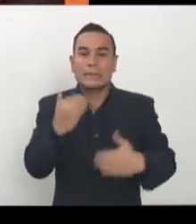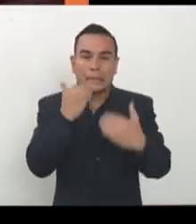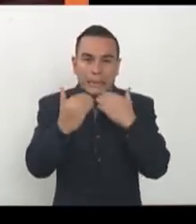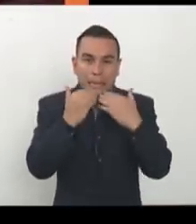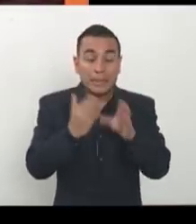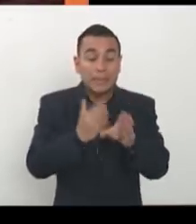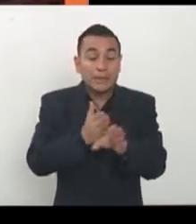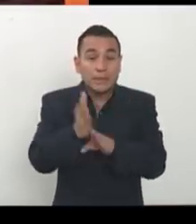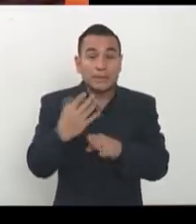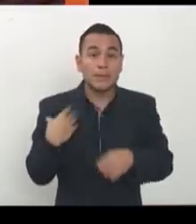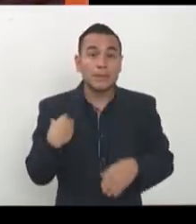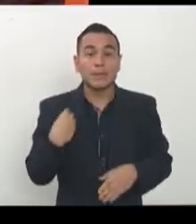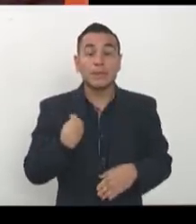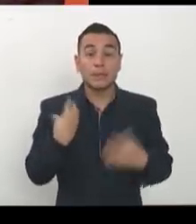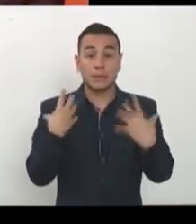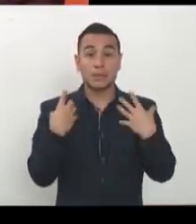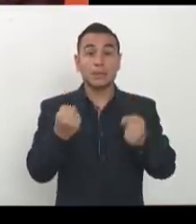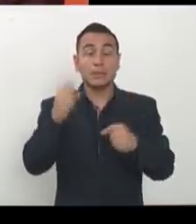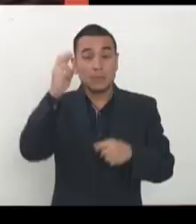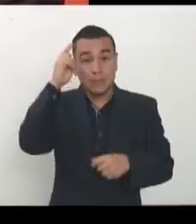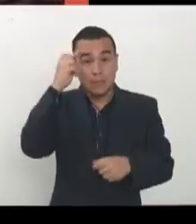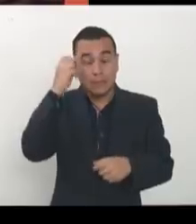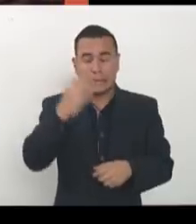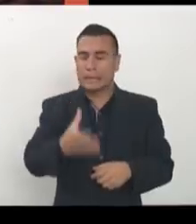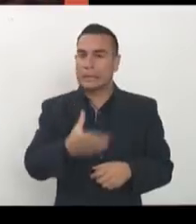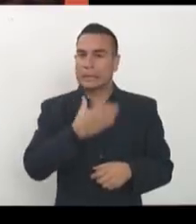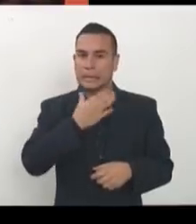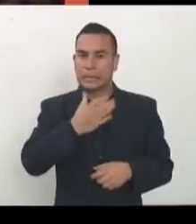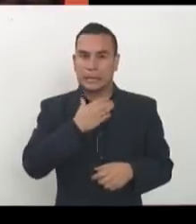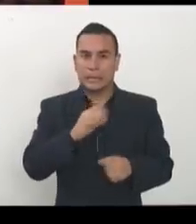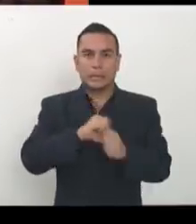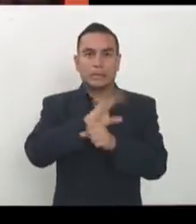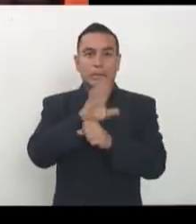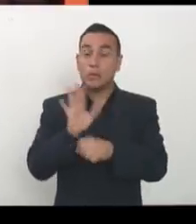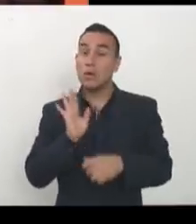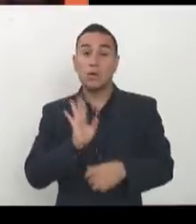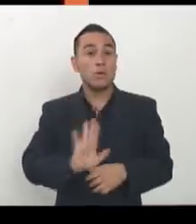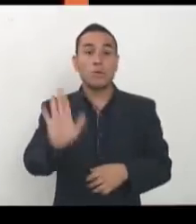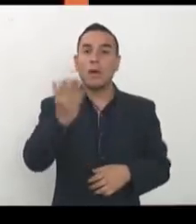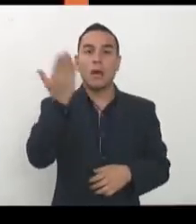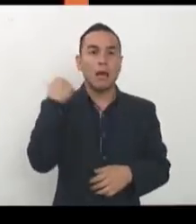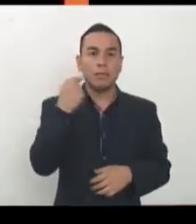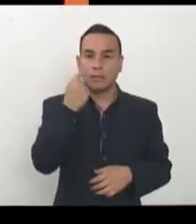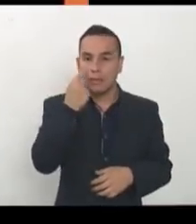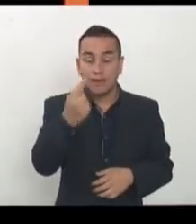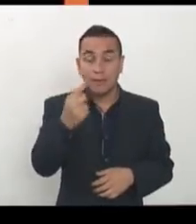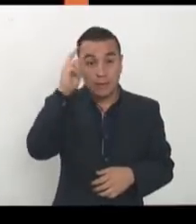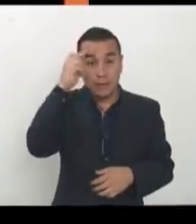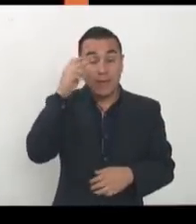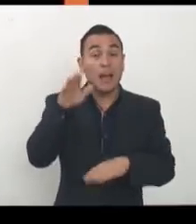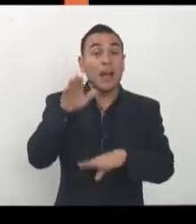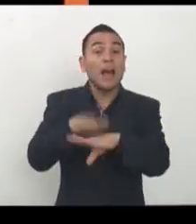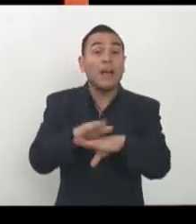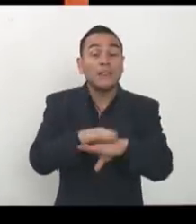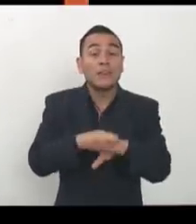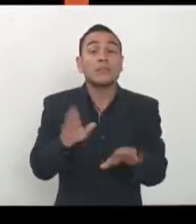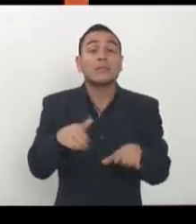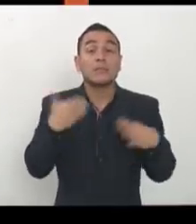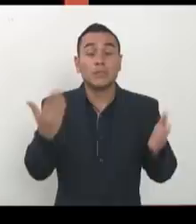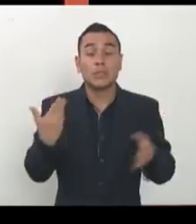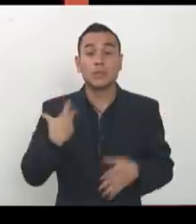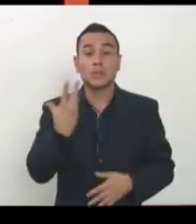los profesionales que nos enfrentamos a algo fortísimo lo nunca visto y os estamos avisando porque